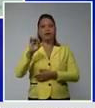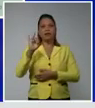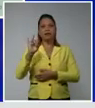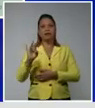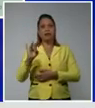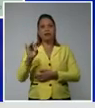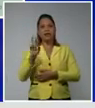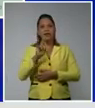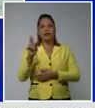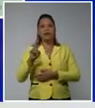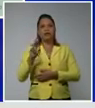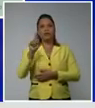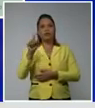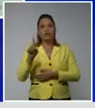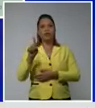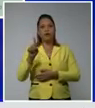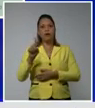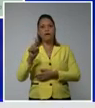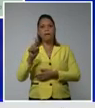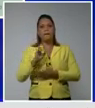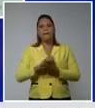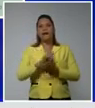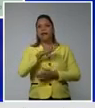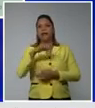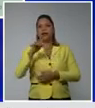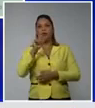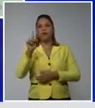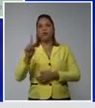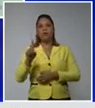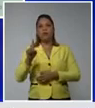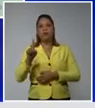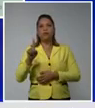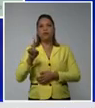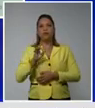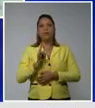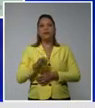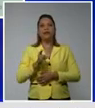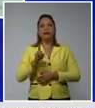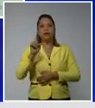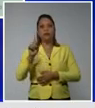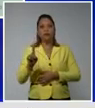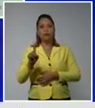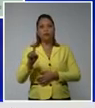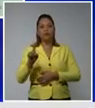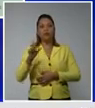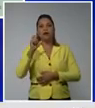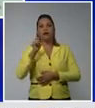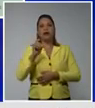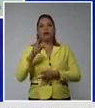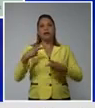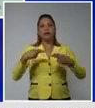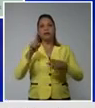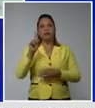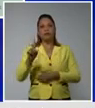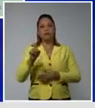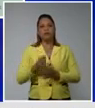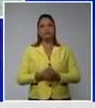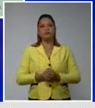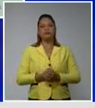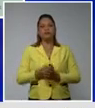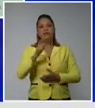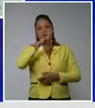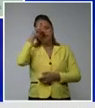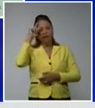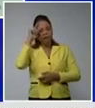Manicaragua, Caibarién y Camajuaní con 1 cada uno. Santi Espíritu